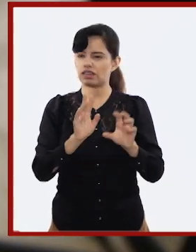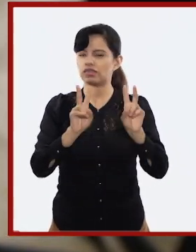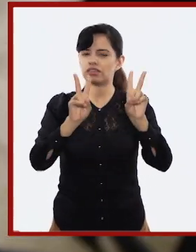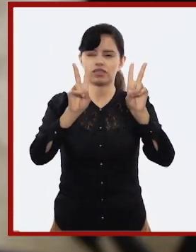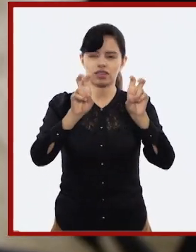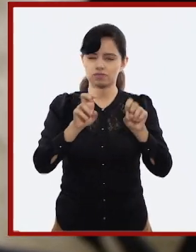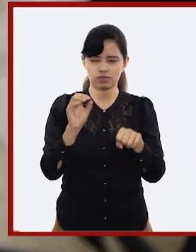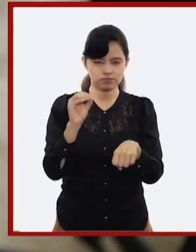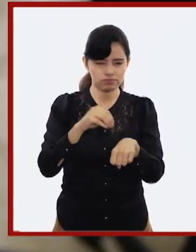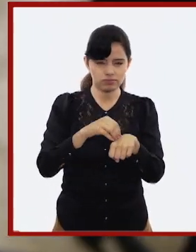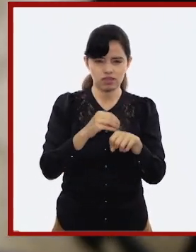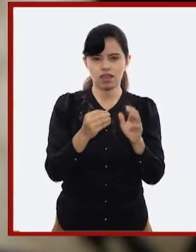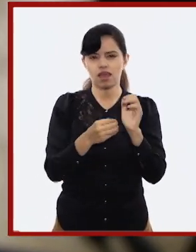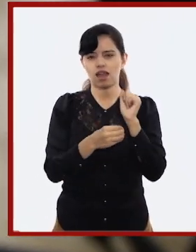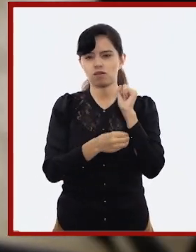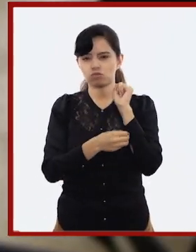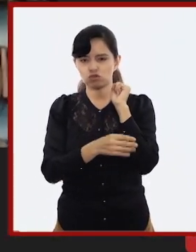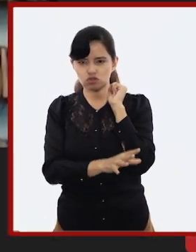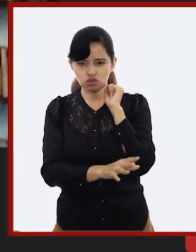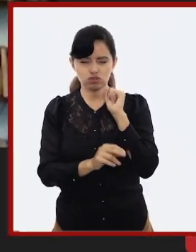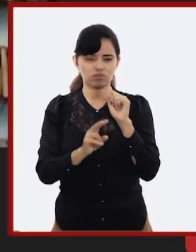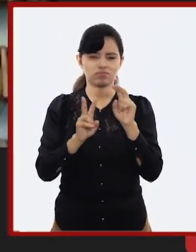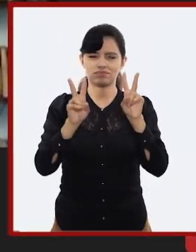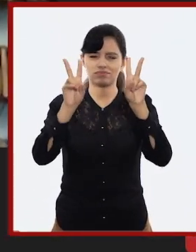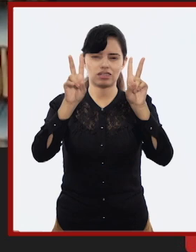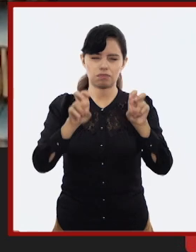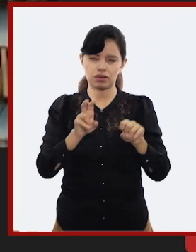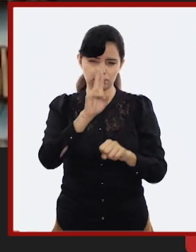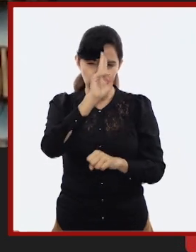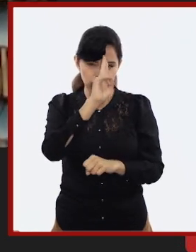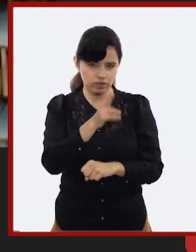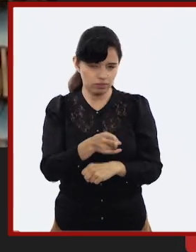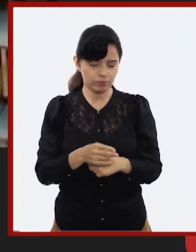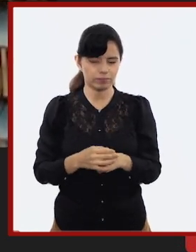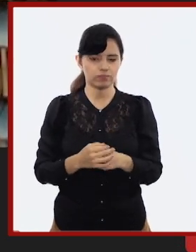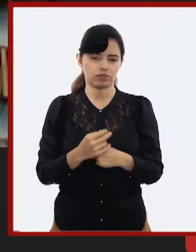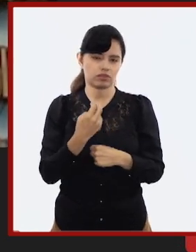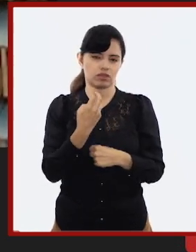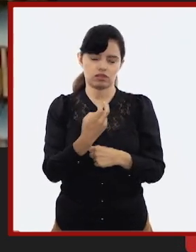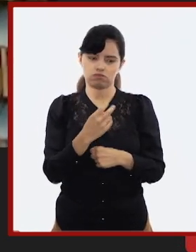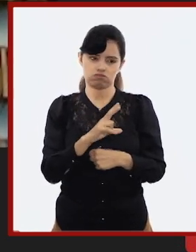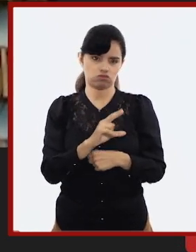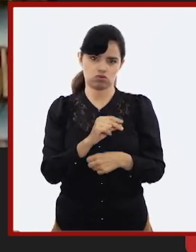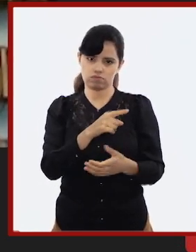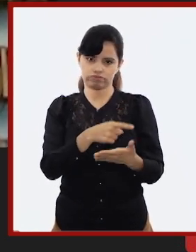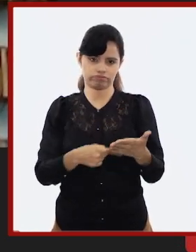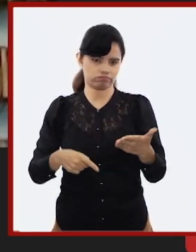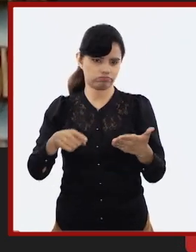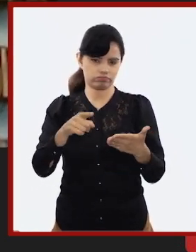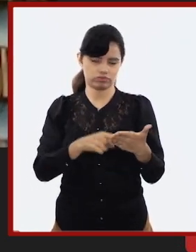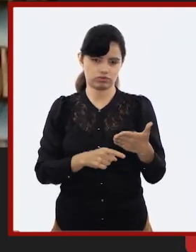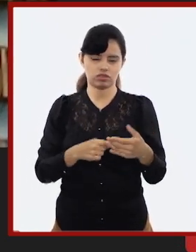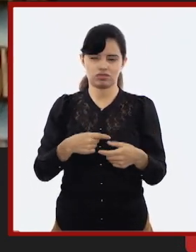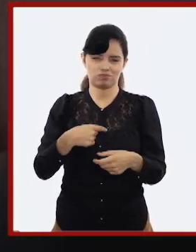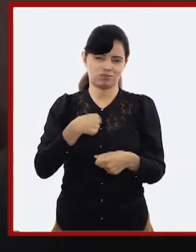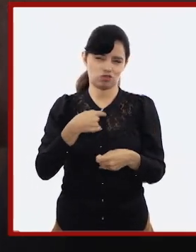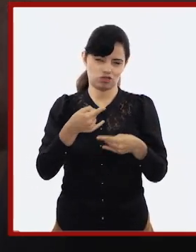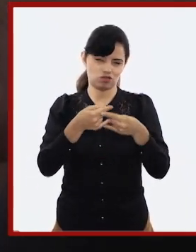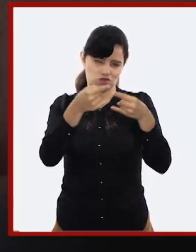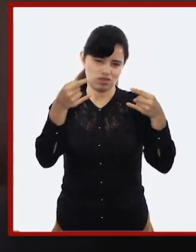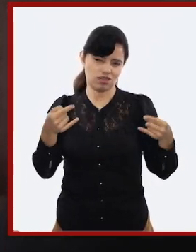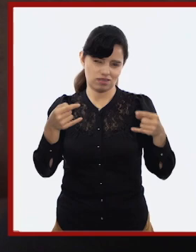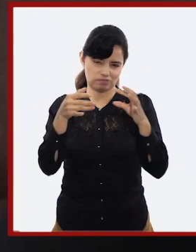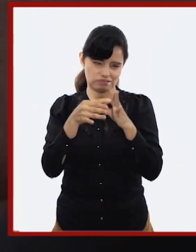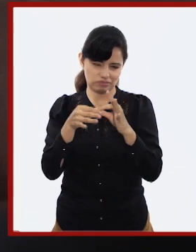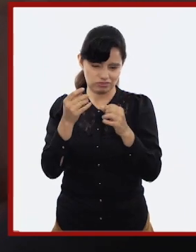hablar del aborto y de temas prohibidos. Y entonces, pues no nos lo dieron. Yo como historiadora quería